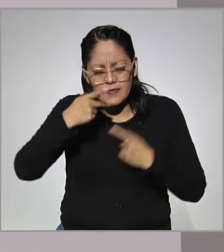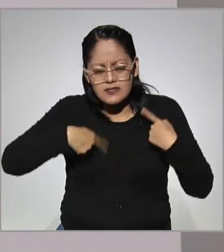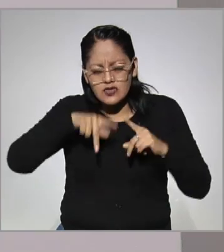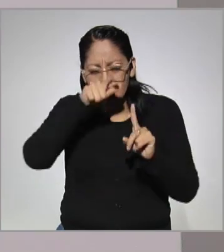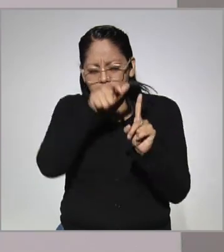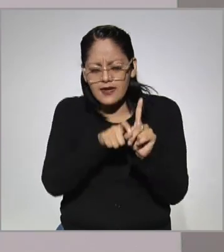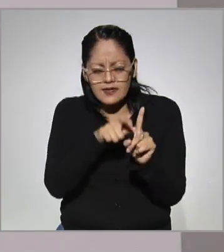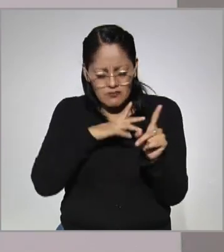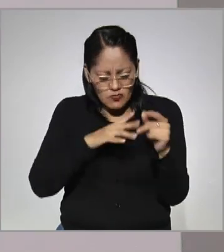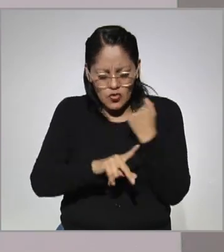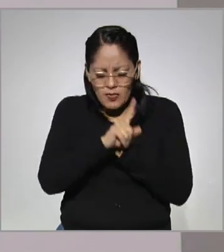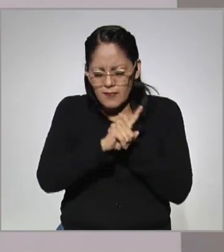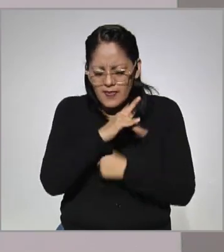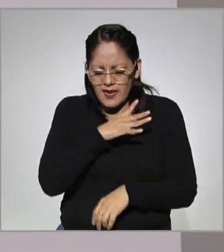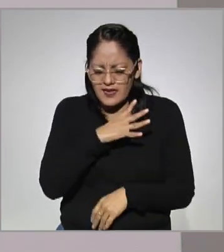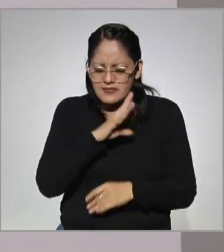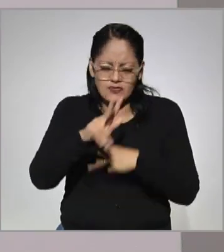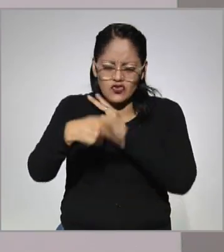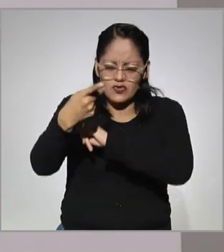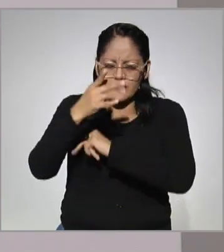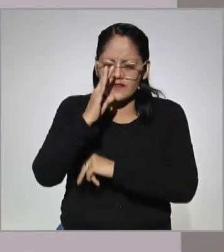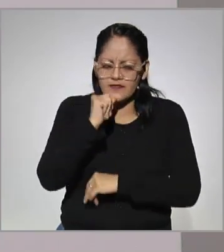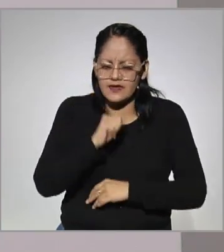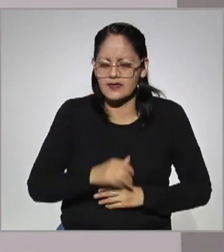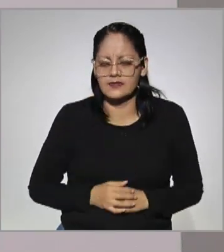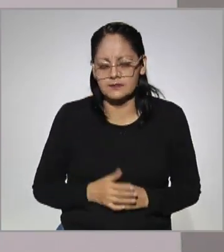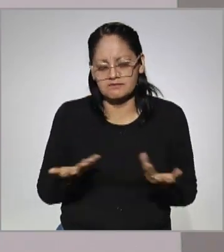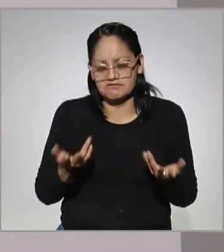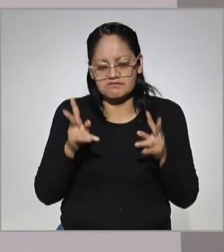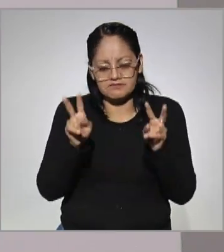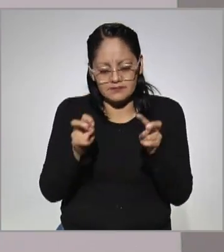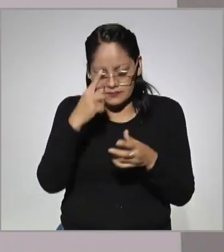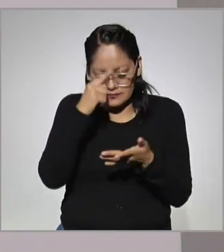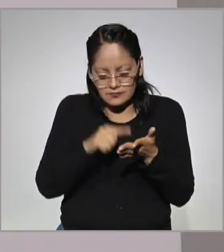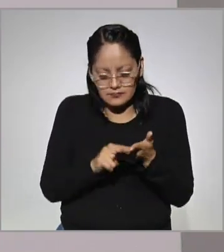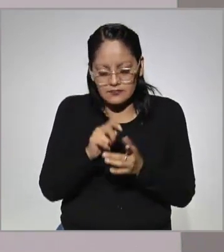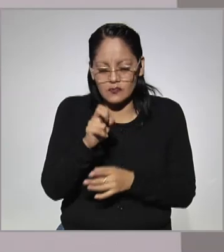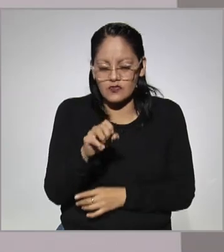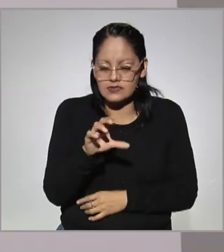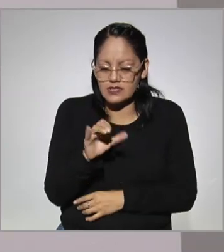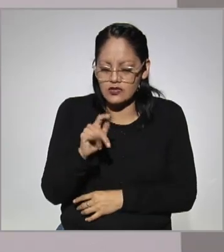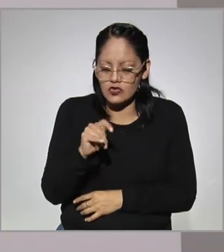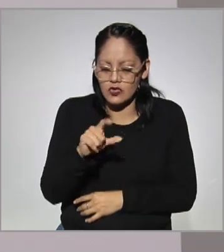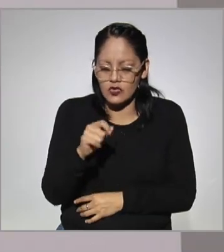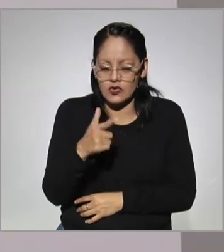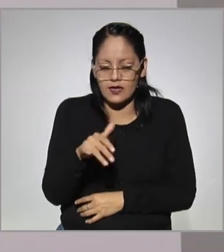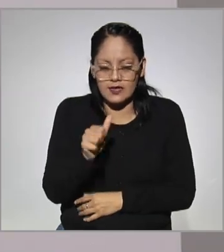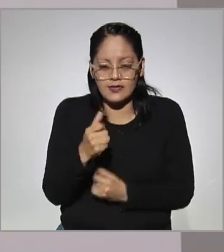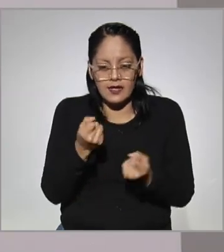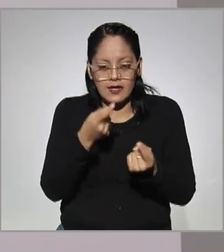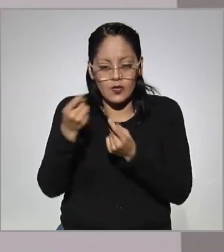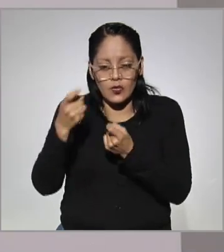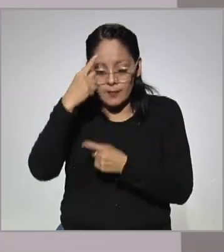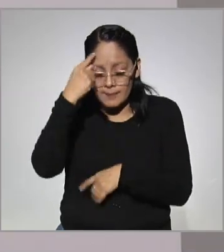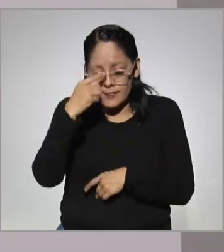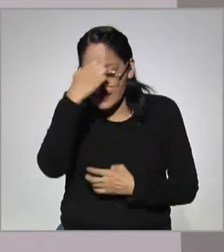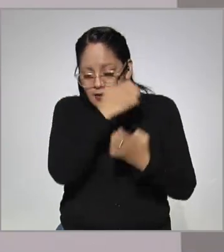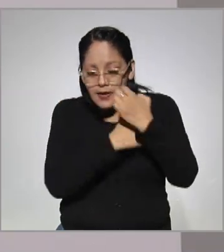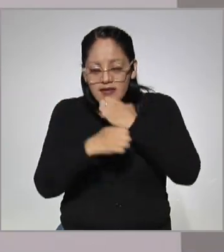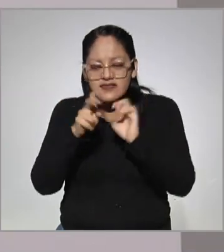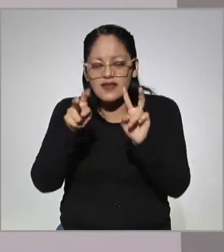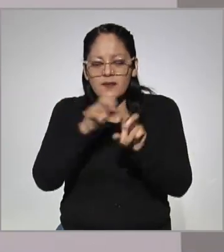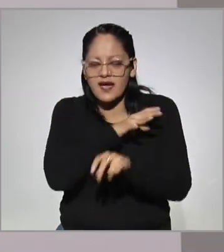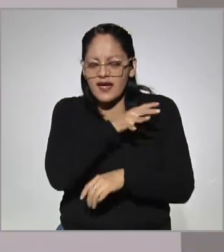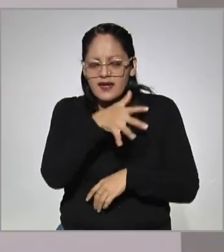llegar, pues hay ese tema, ¿no? Solamente en citologías que tengan alguna alteración para fines generales,